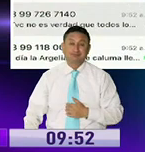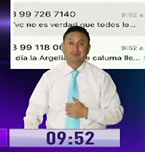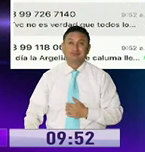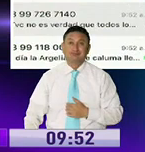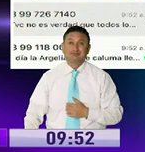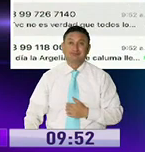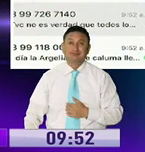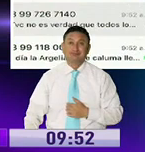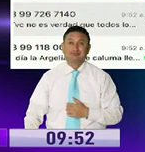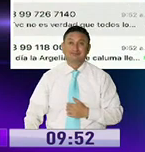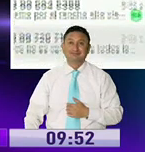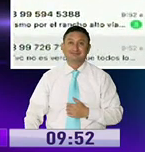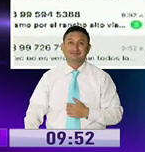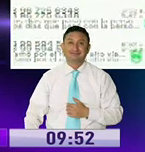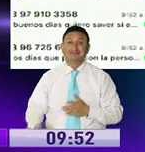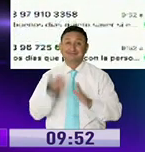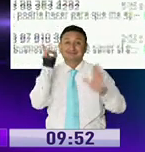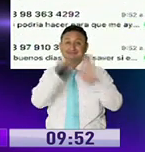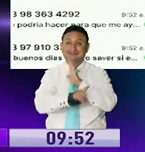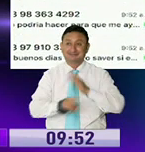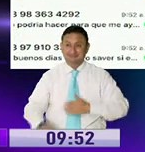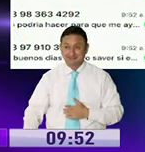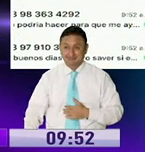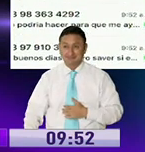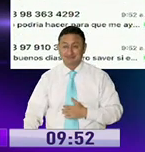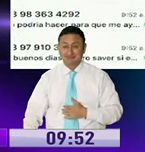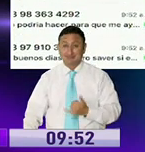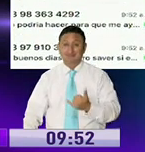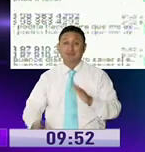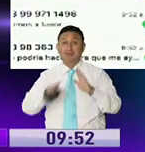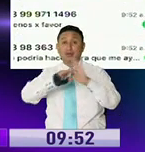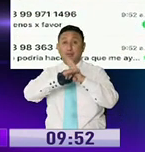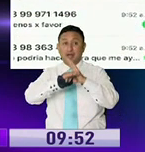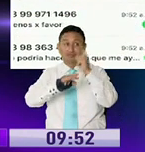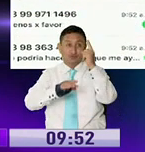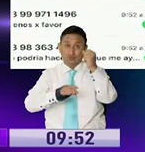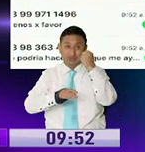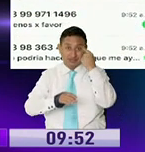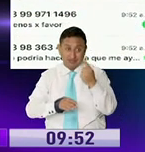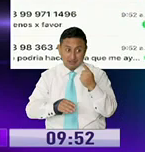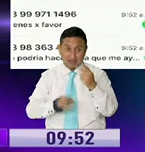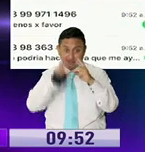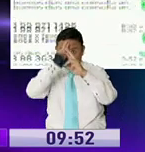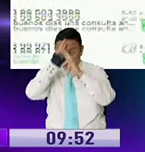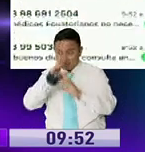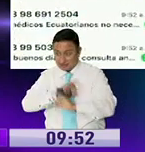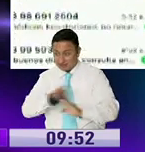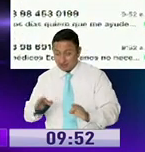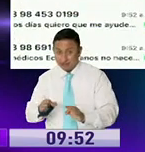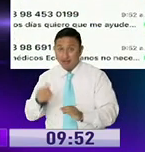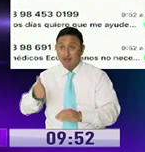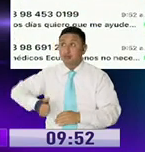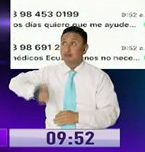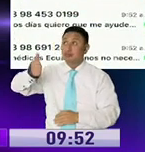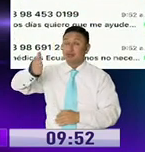Ahí también denuncia. O sea, denuncia. Si los bancos no entienden, no acatan las disposiciones